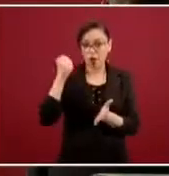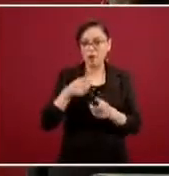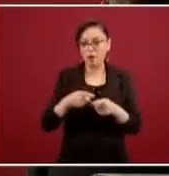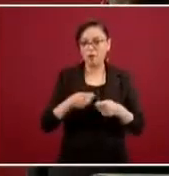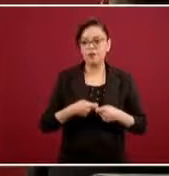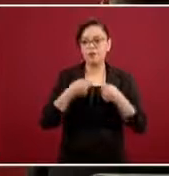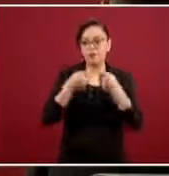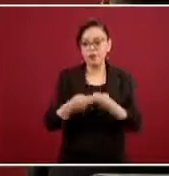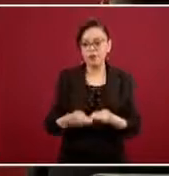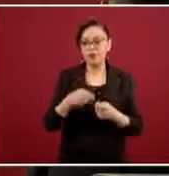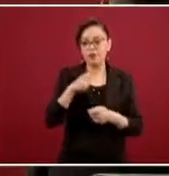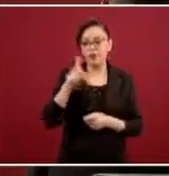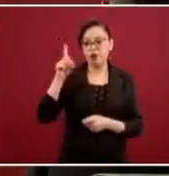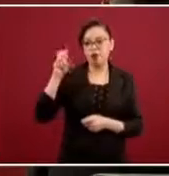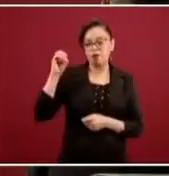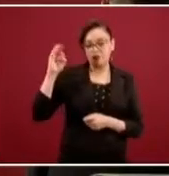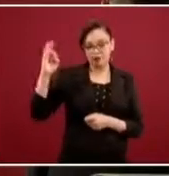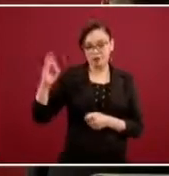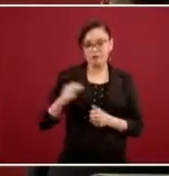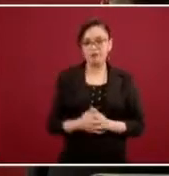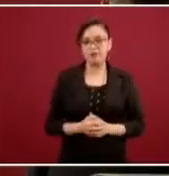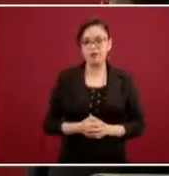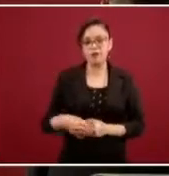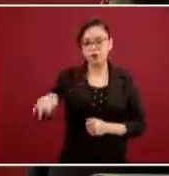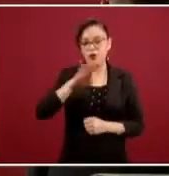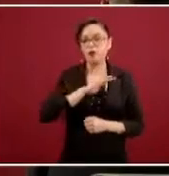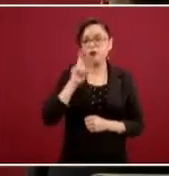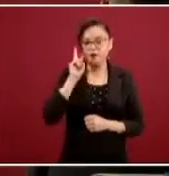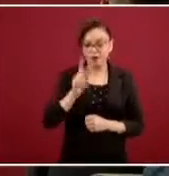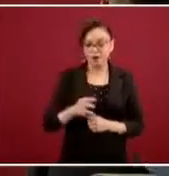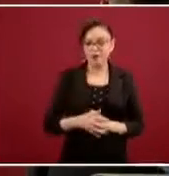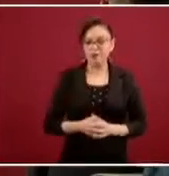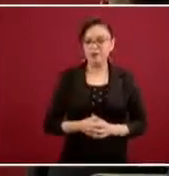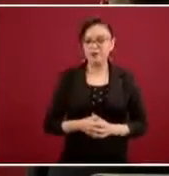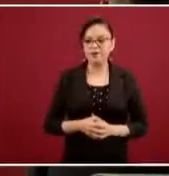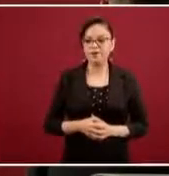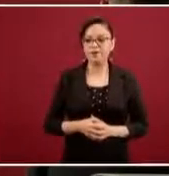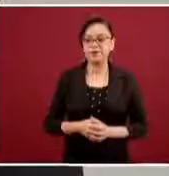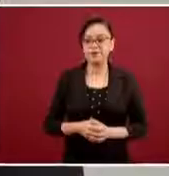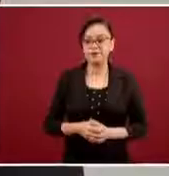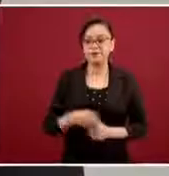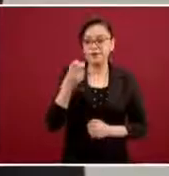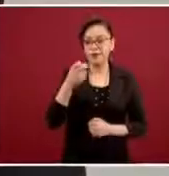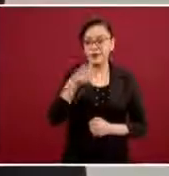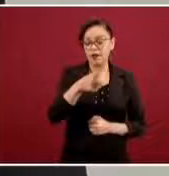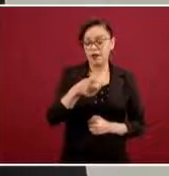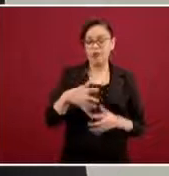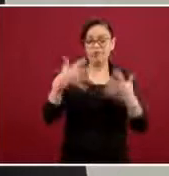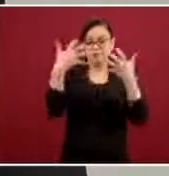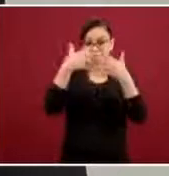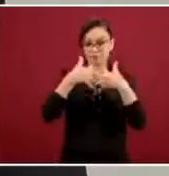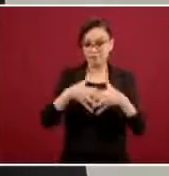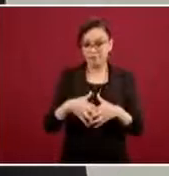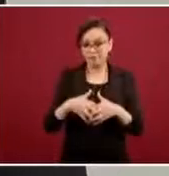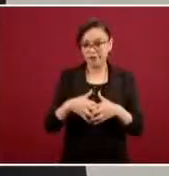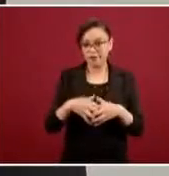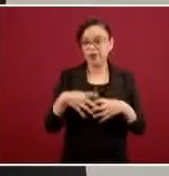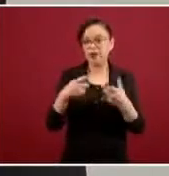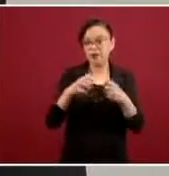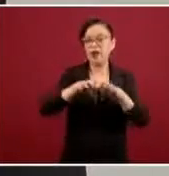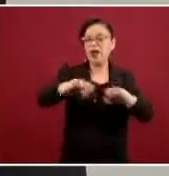la Federación. En relación a los equipos de triaje, esos equipos asignarán los